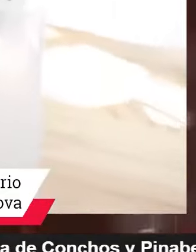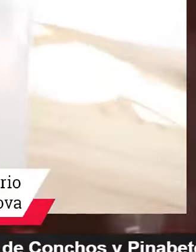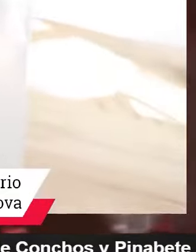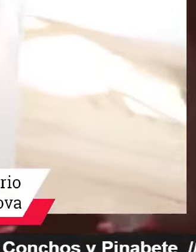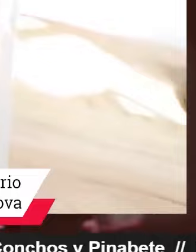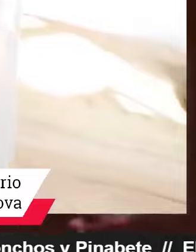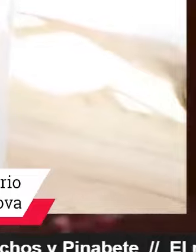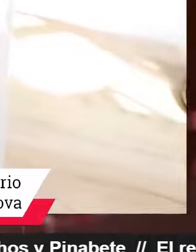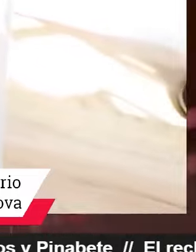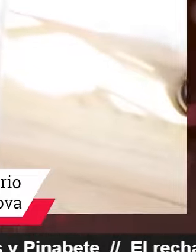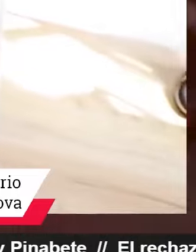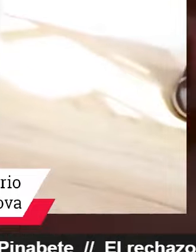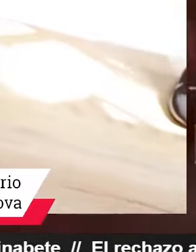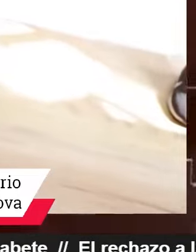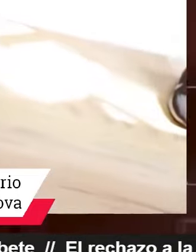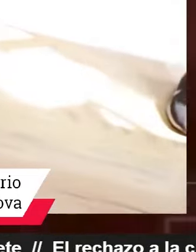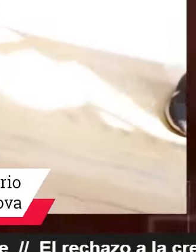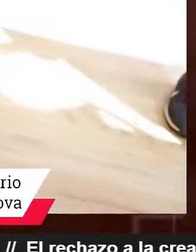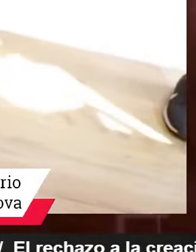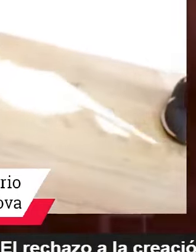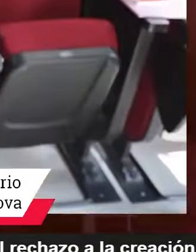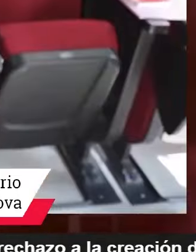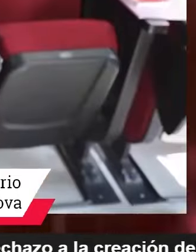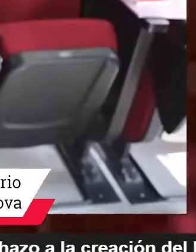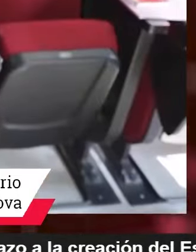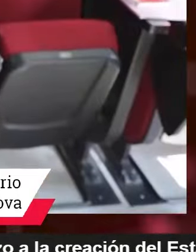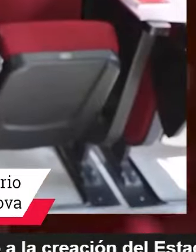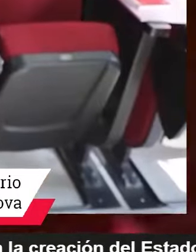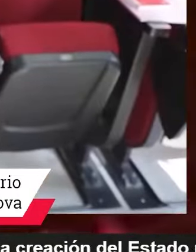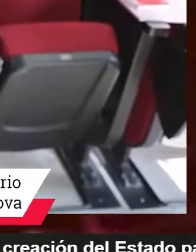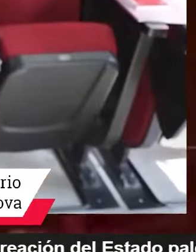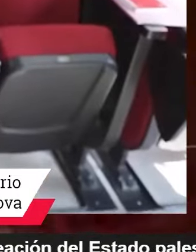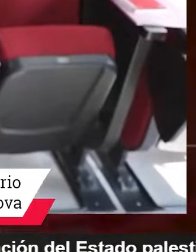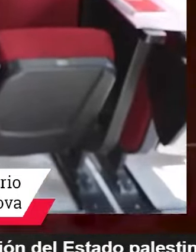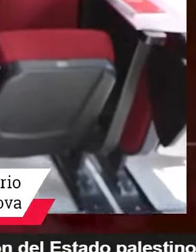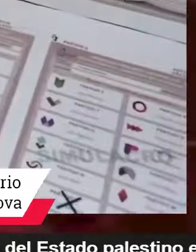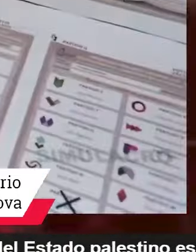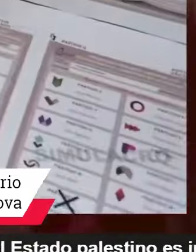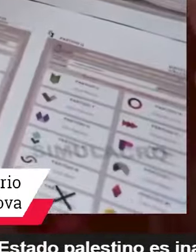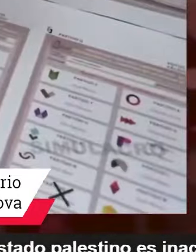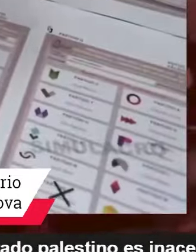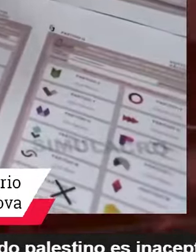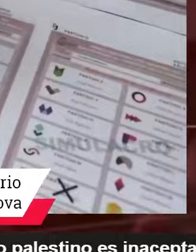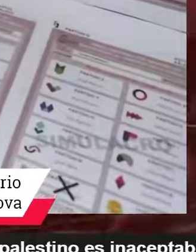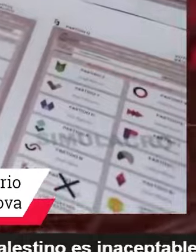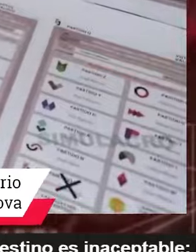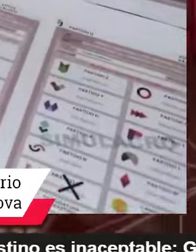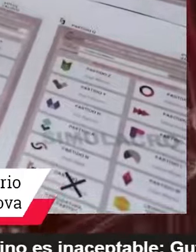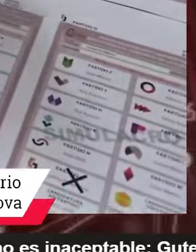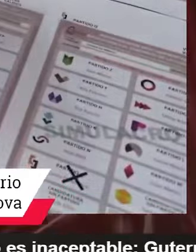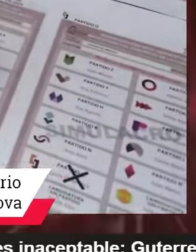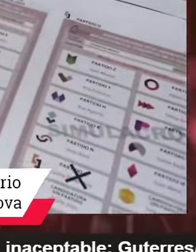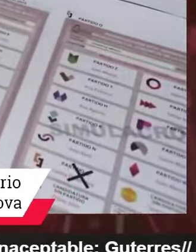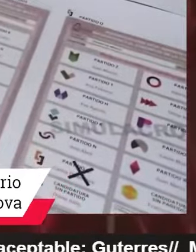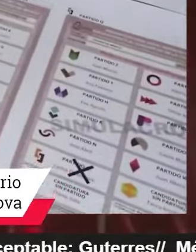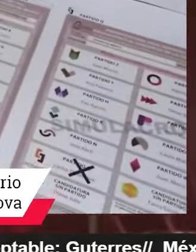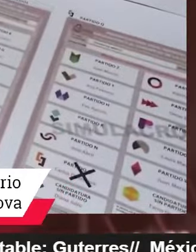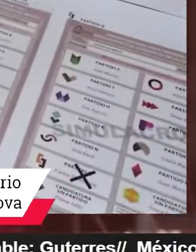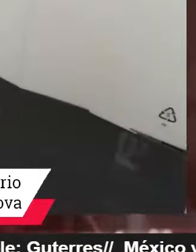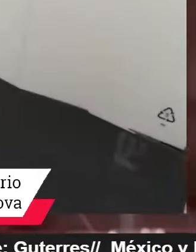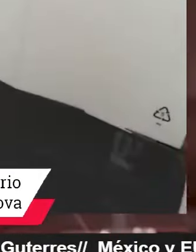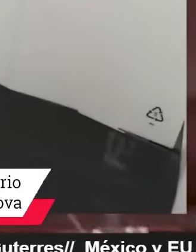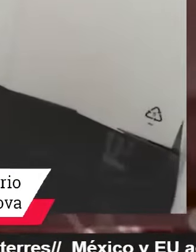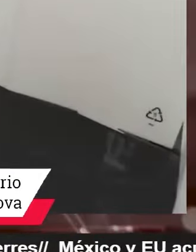cometido o que estarían bajo el ojo de la observación por parte del órgano interno de control por presuntas